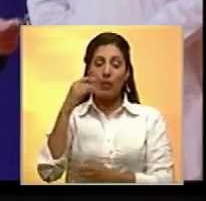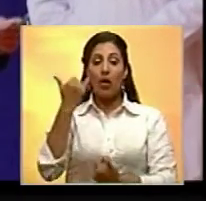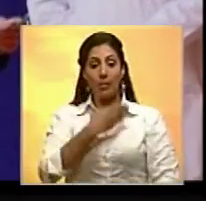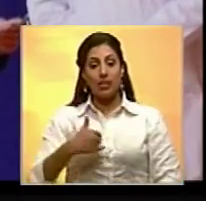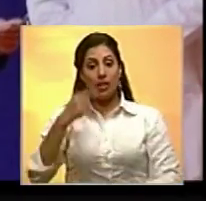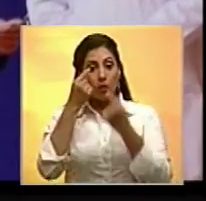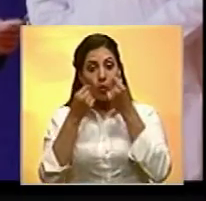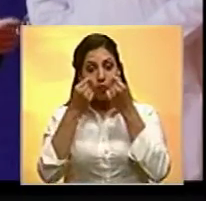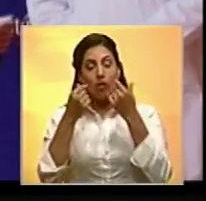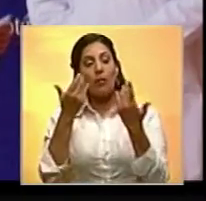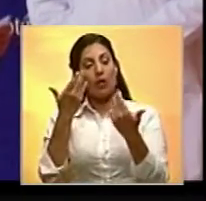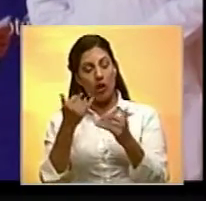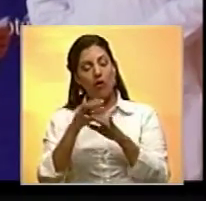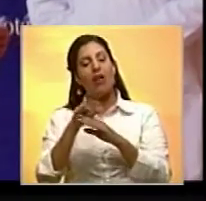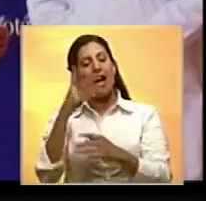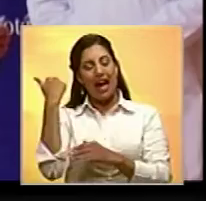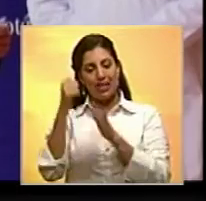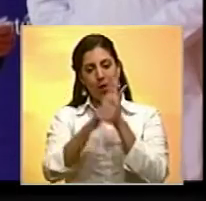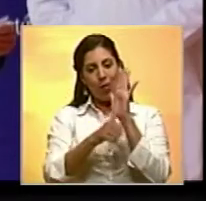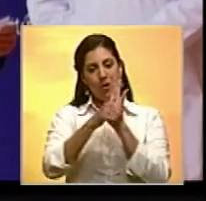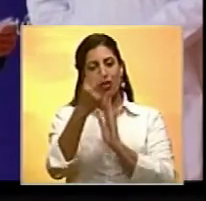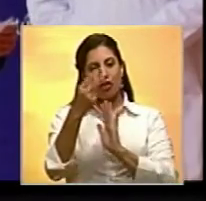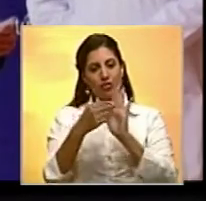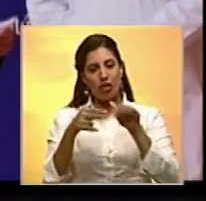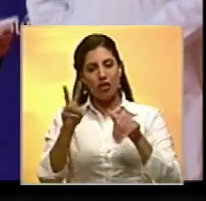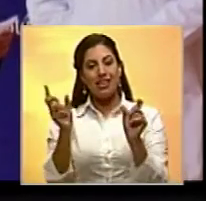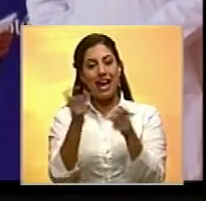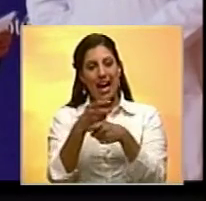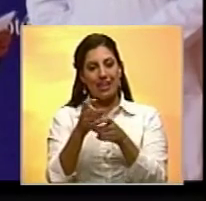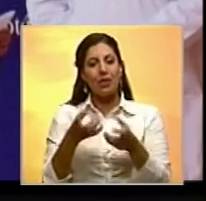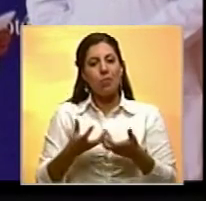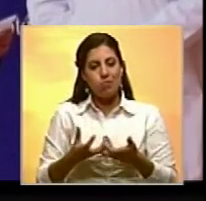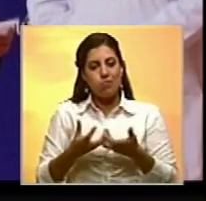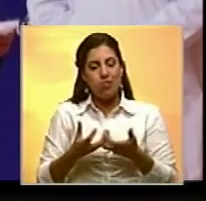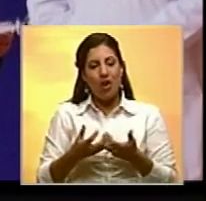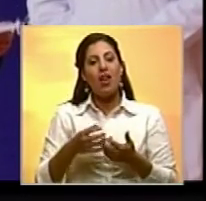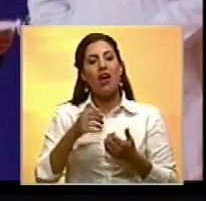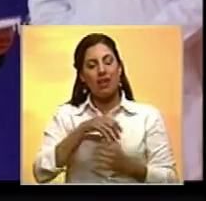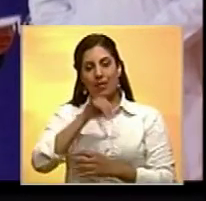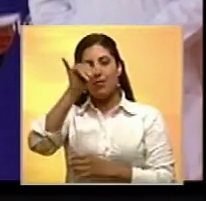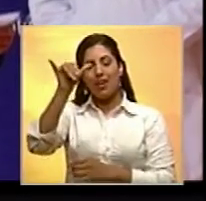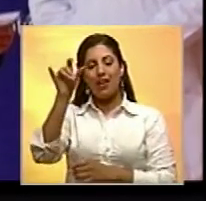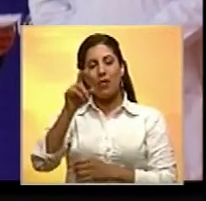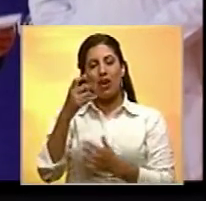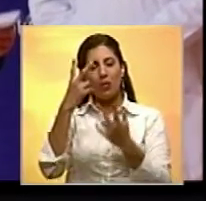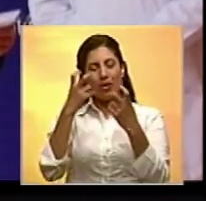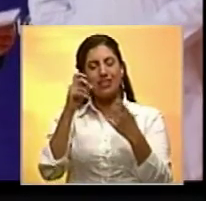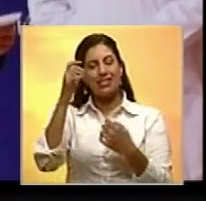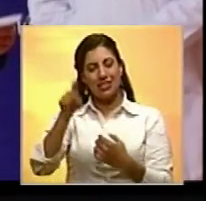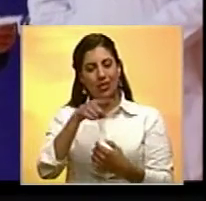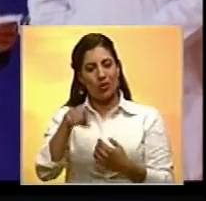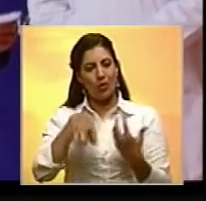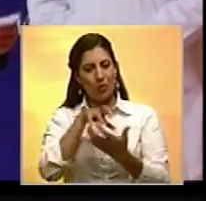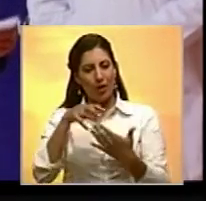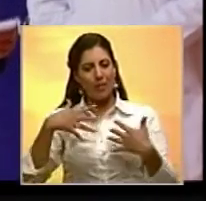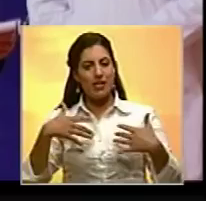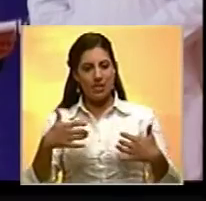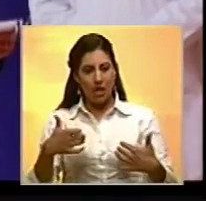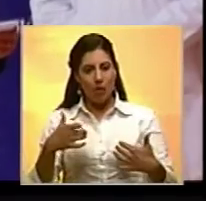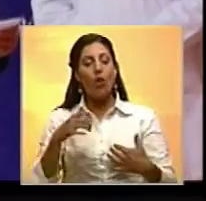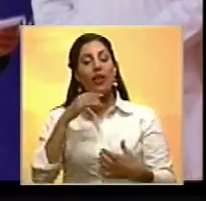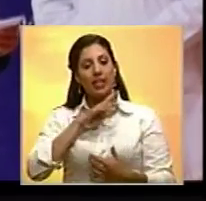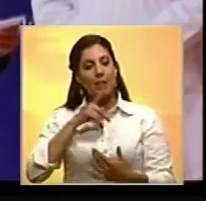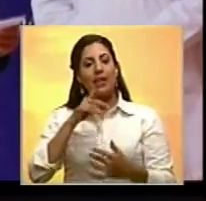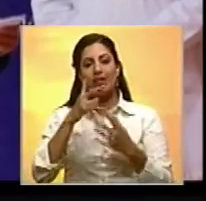Estado colombiano había sido operado en 2012 de cáncer de próstata. Con este viaje se busca conocer su verdadera situación de salud y